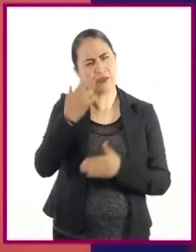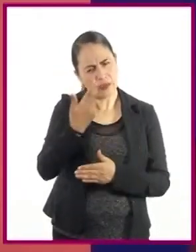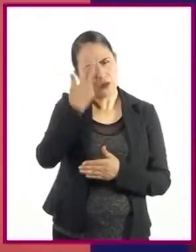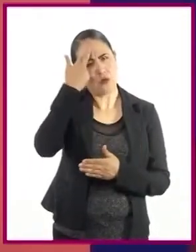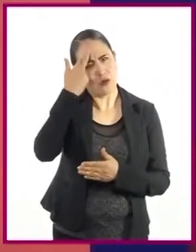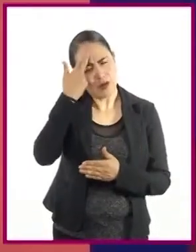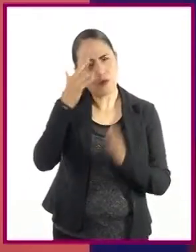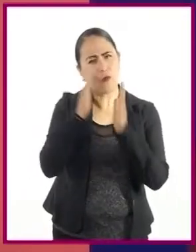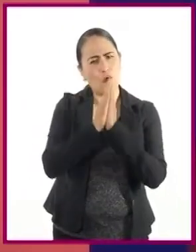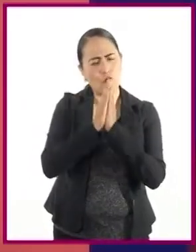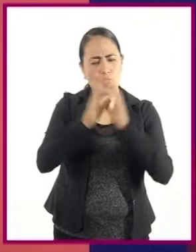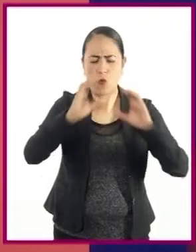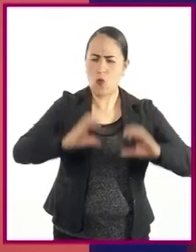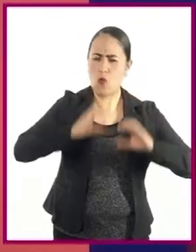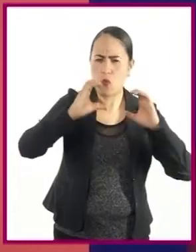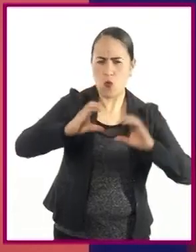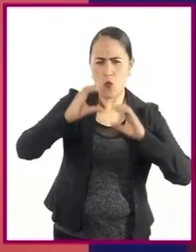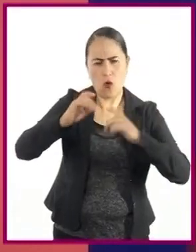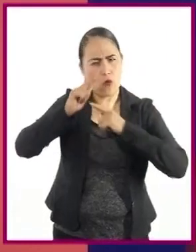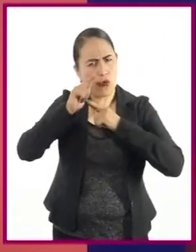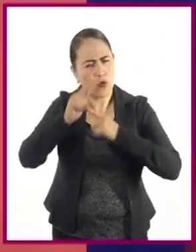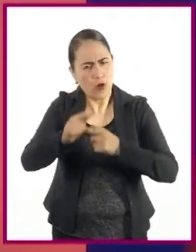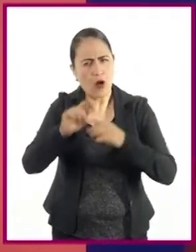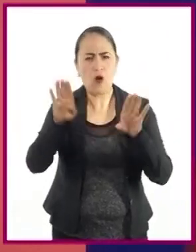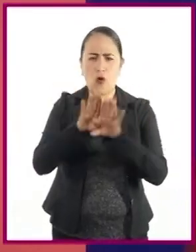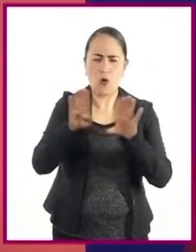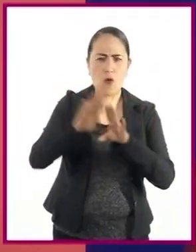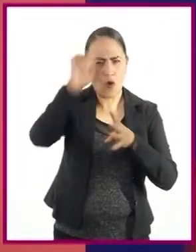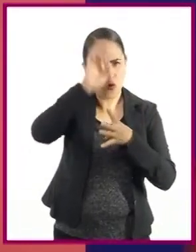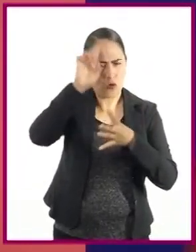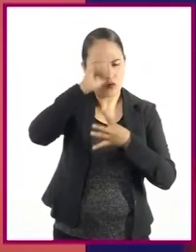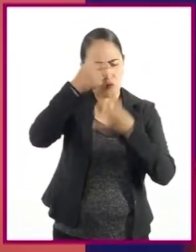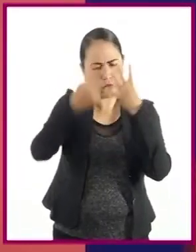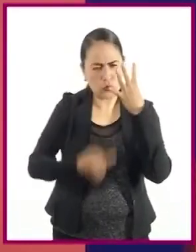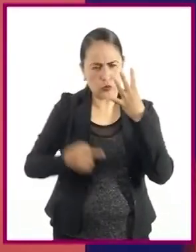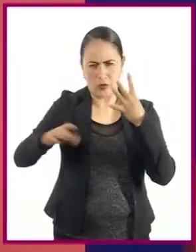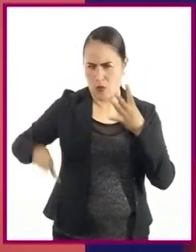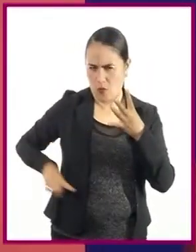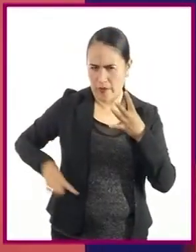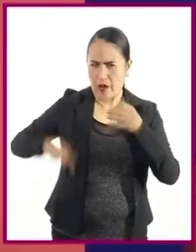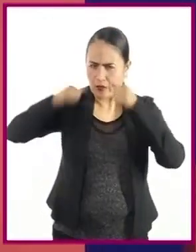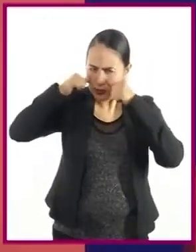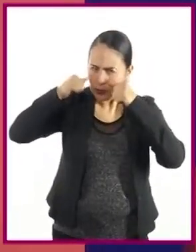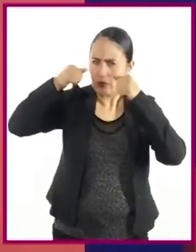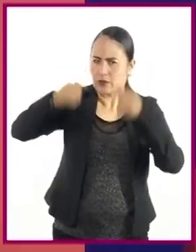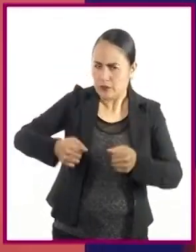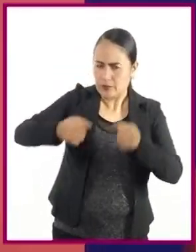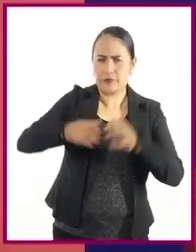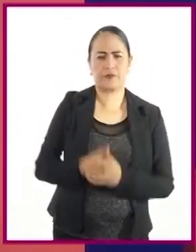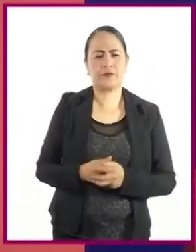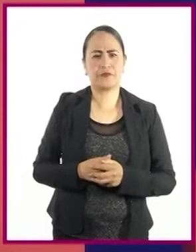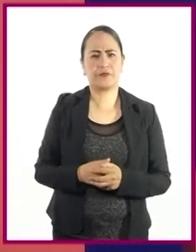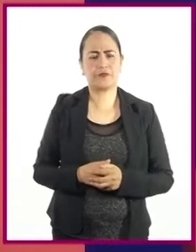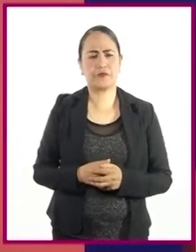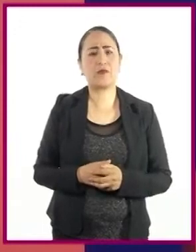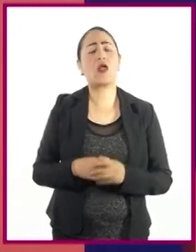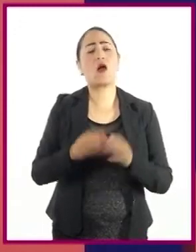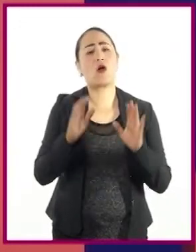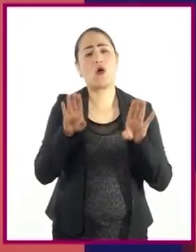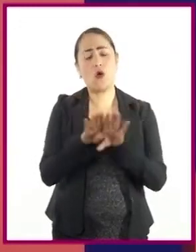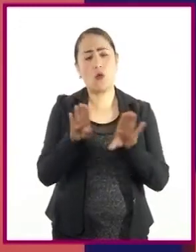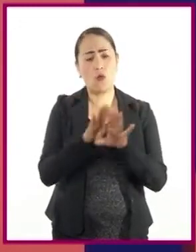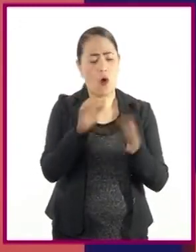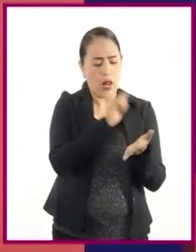que debemos seguir cuidándonos, atendiendo las recomendaciones de nuestras autoridades, cuidando buenos hábitos de